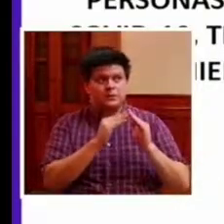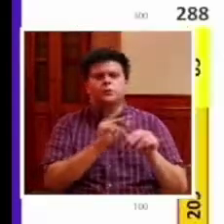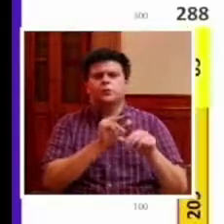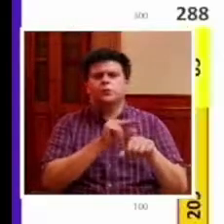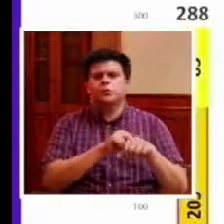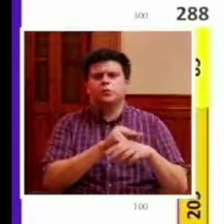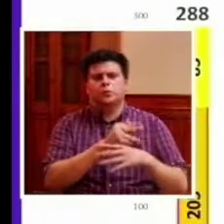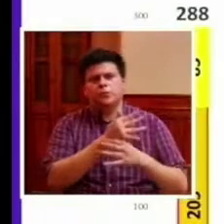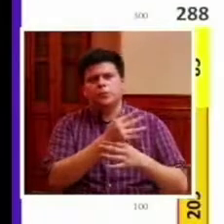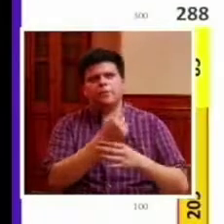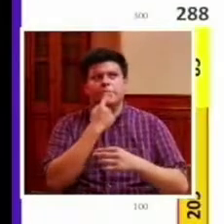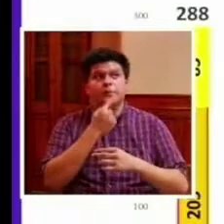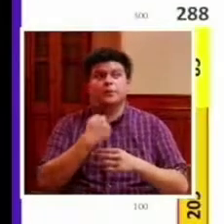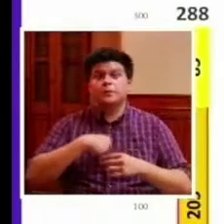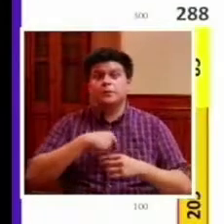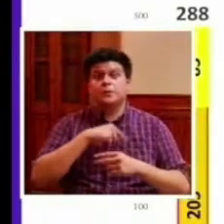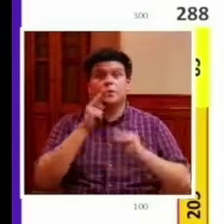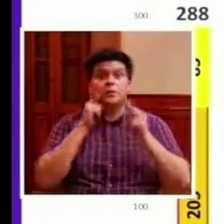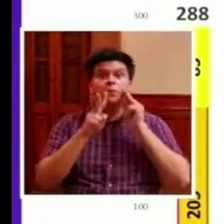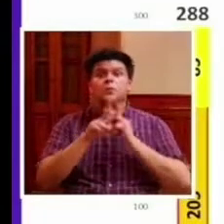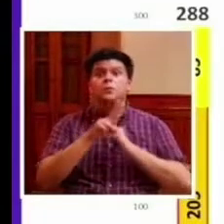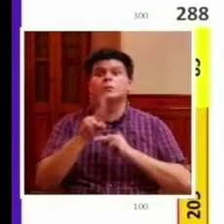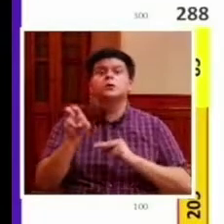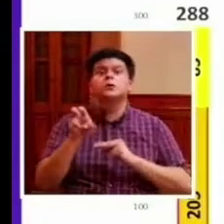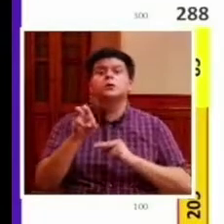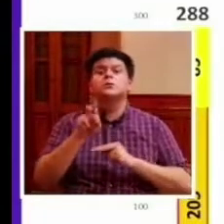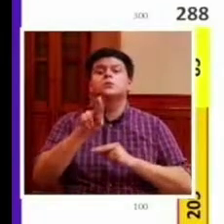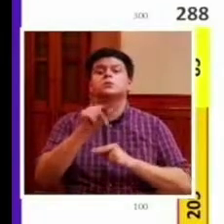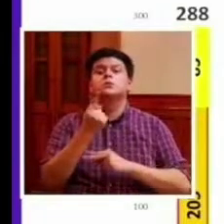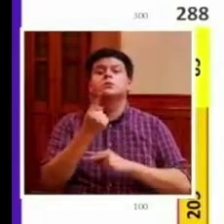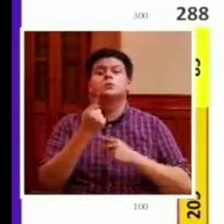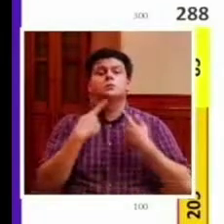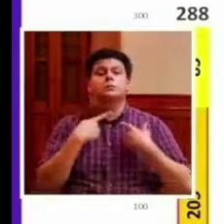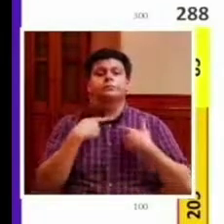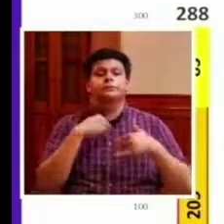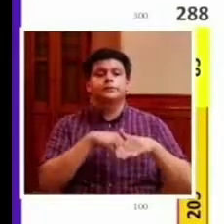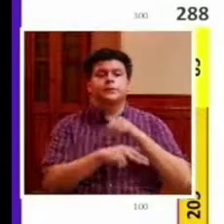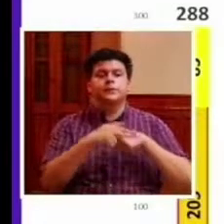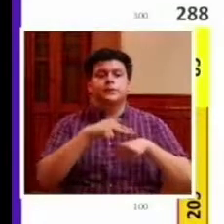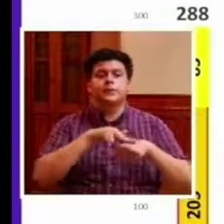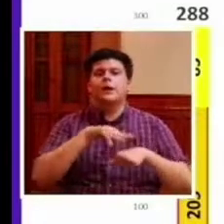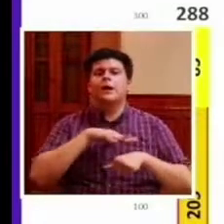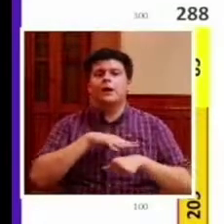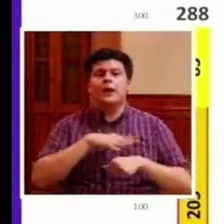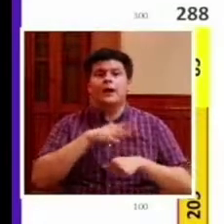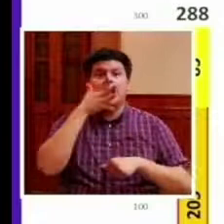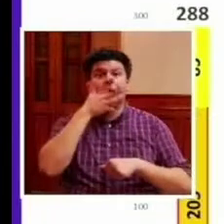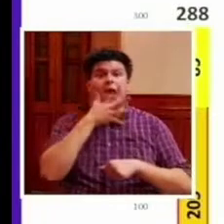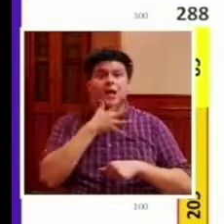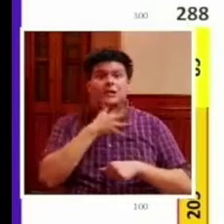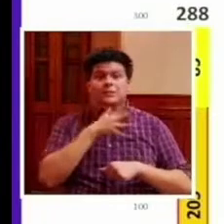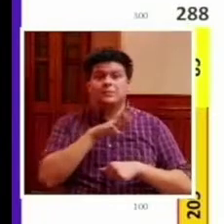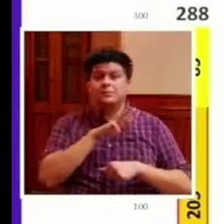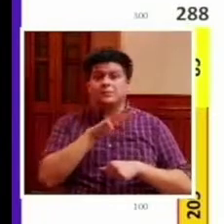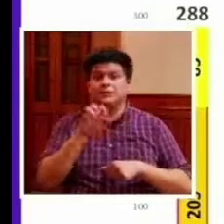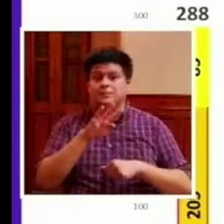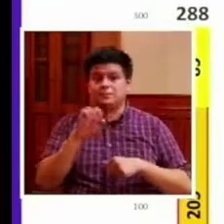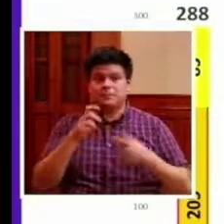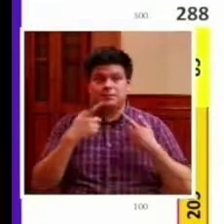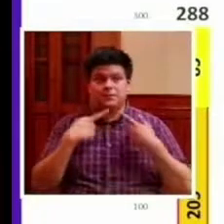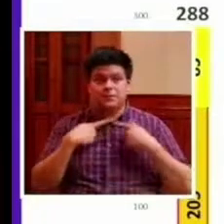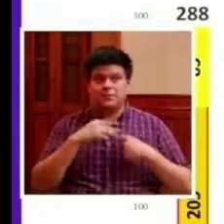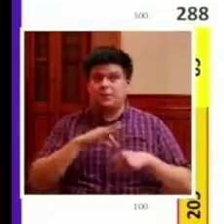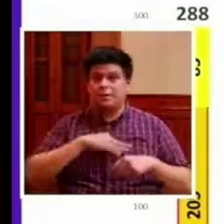16%. Hoy tenemos 281 pacientes internados, casi 300 pacientes internados.